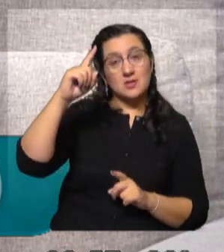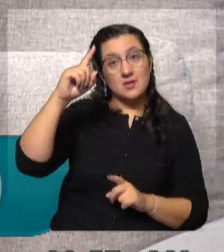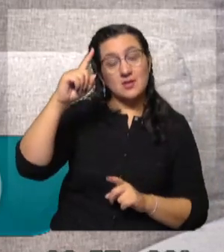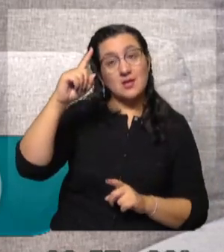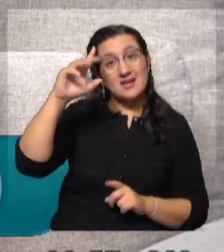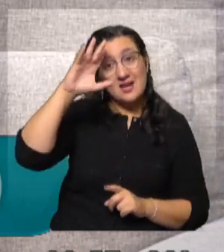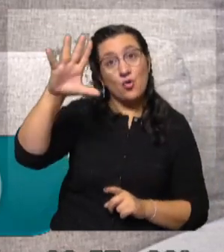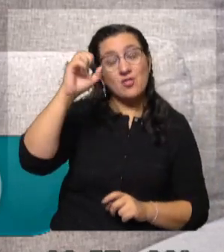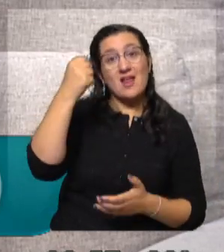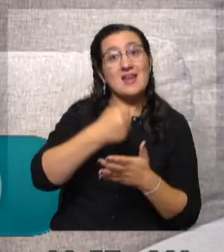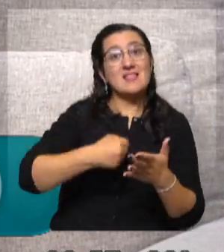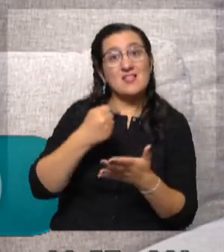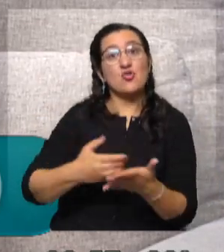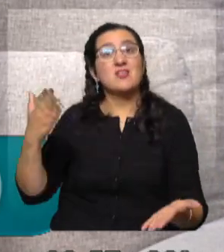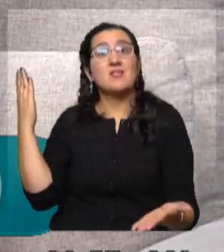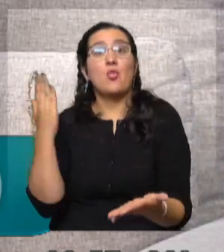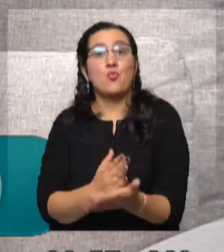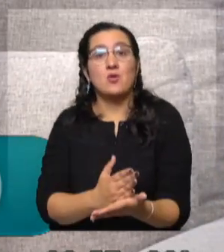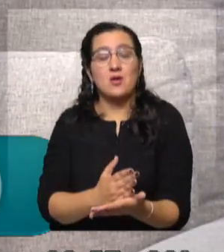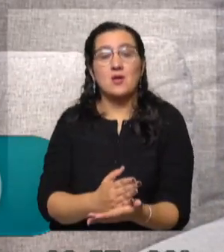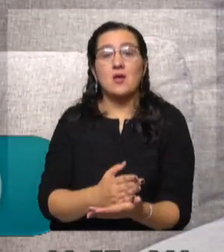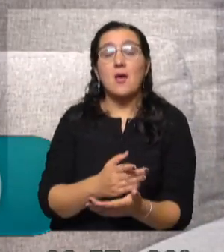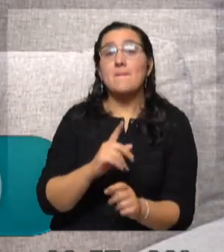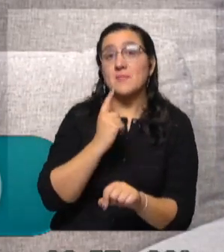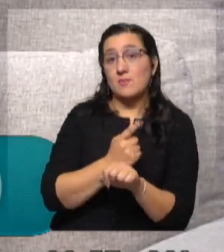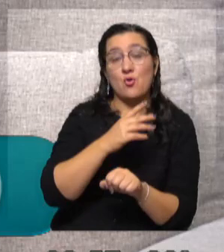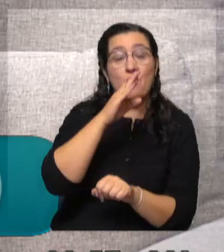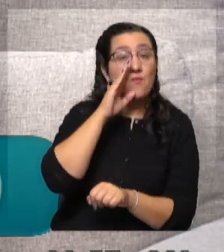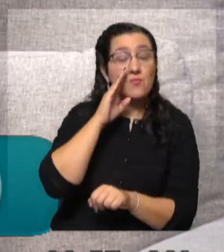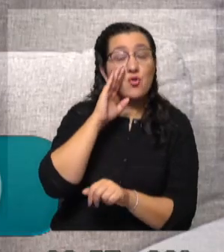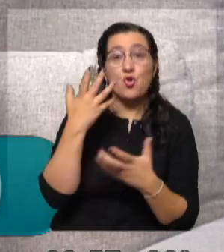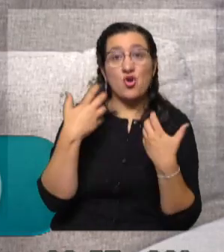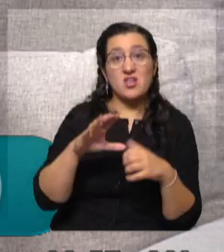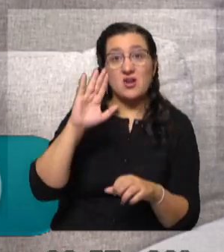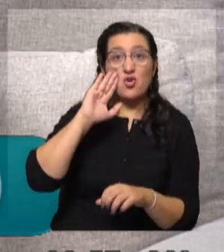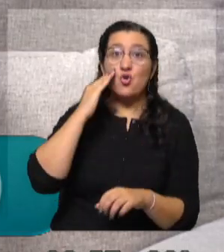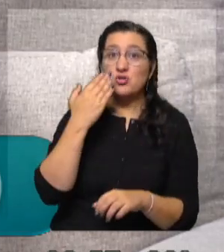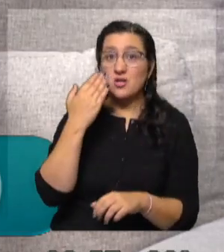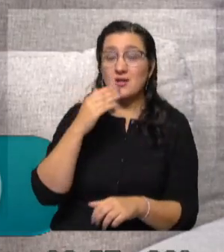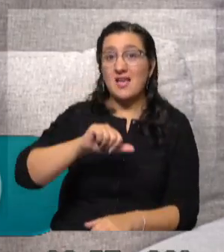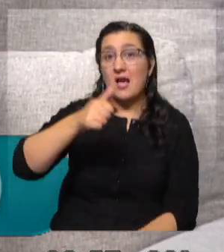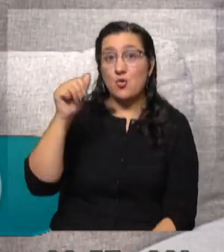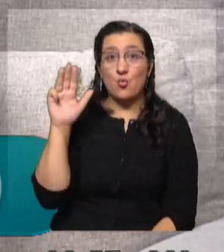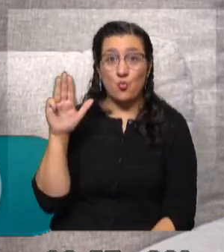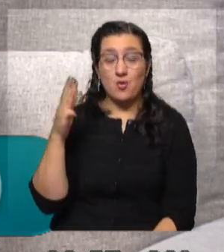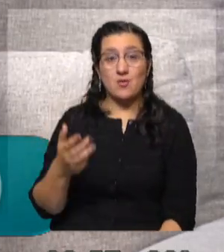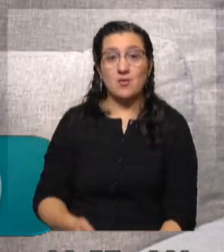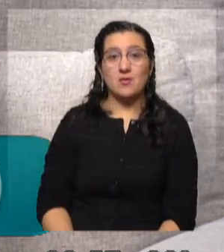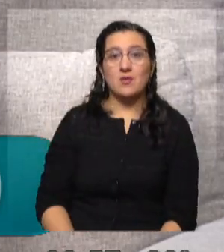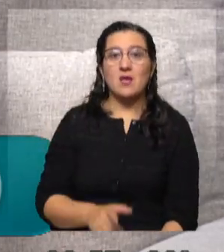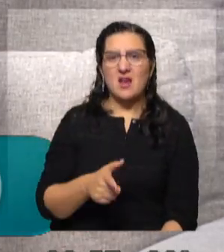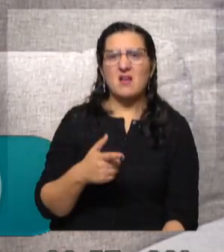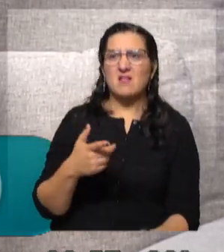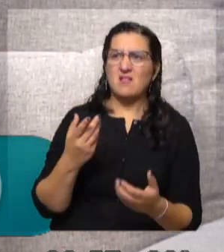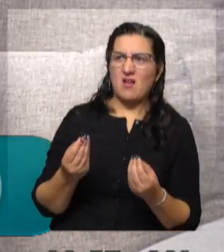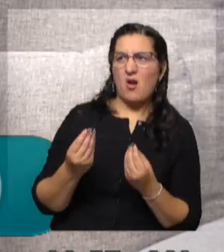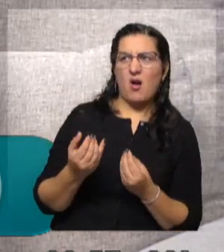lo que significó primero que él no quisiera reconocer el resultado electoral ese es uno de los juicio que se está dando el hecho de que haya cuestionado